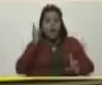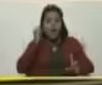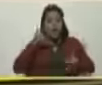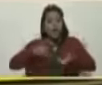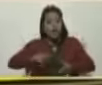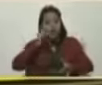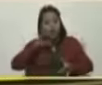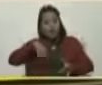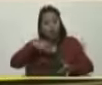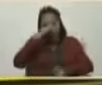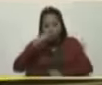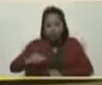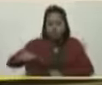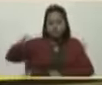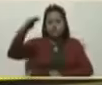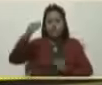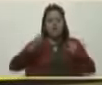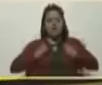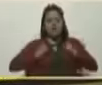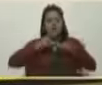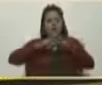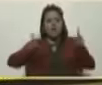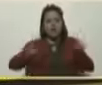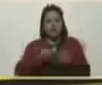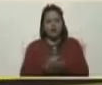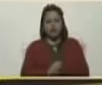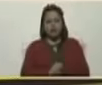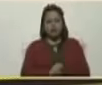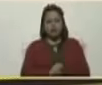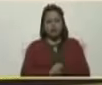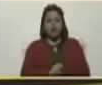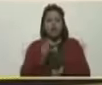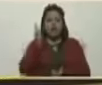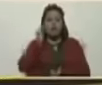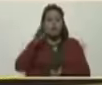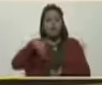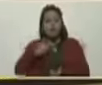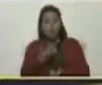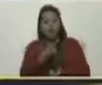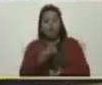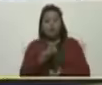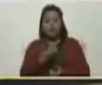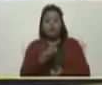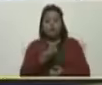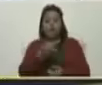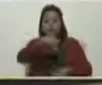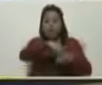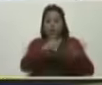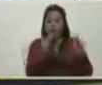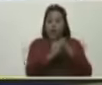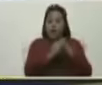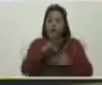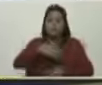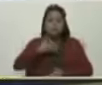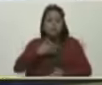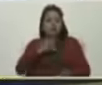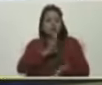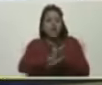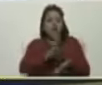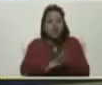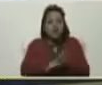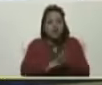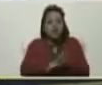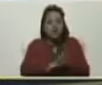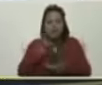paz, de que las mujeres en su casa y puedan sentirse tranquilas caminando